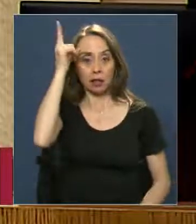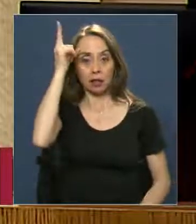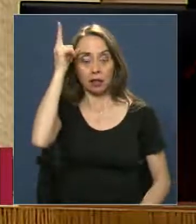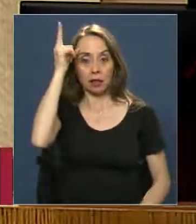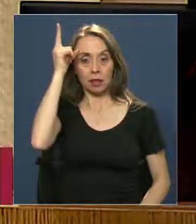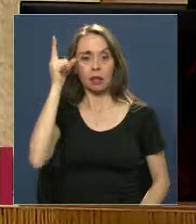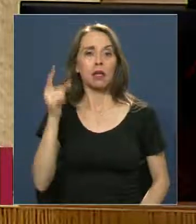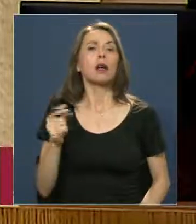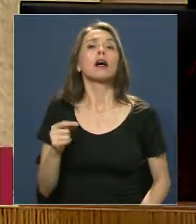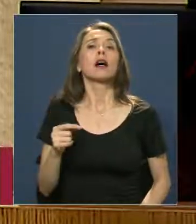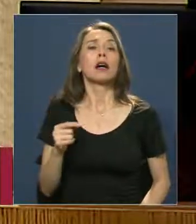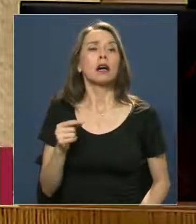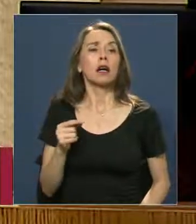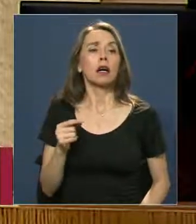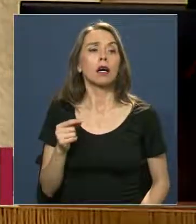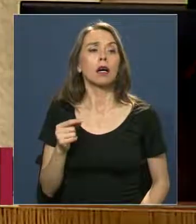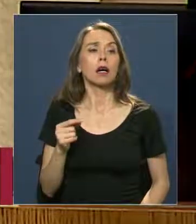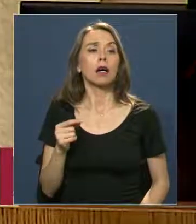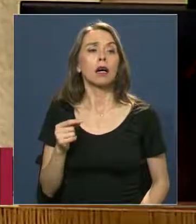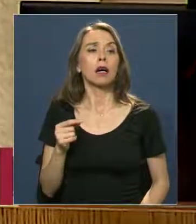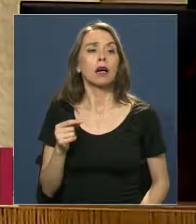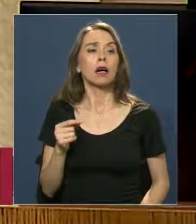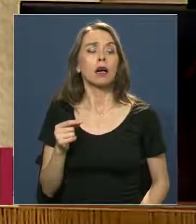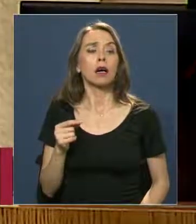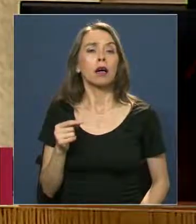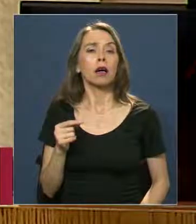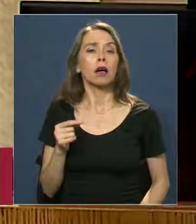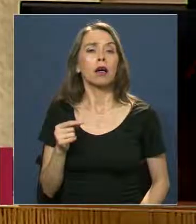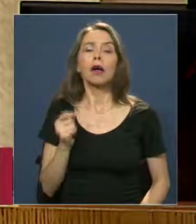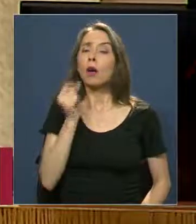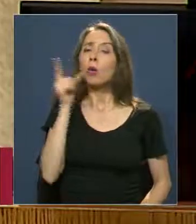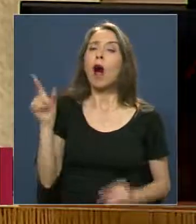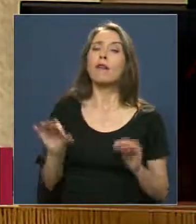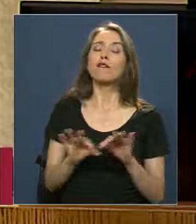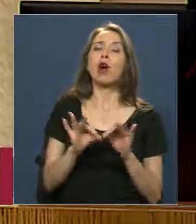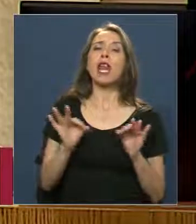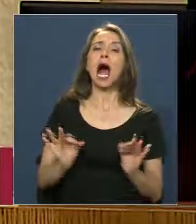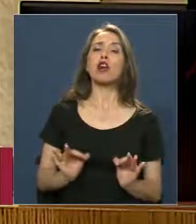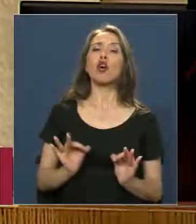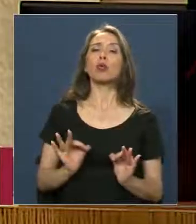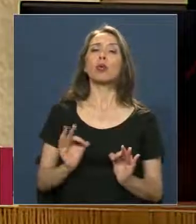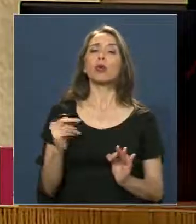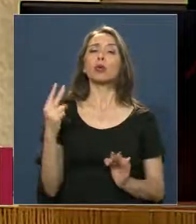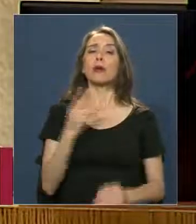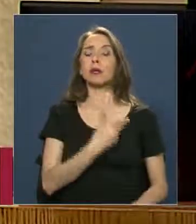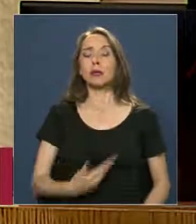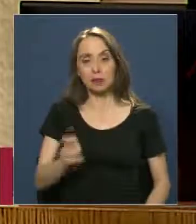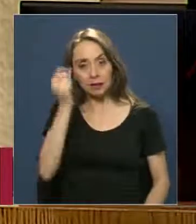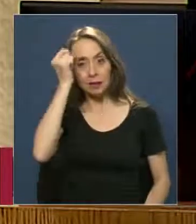Pero ¿cuál fue la consecuencia conductual de ese entendimiento?